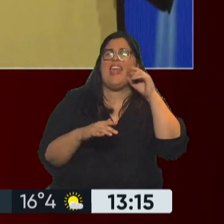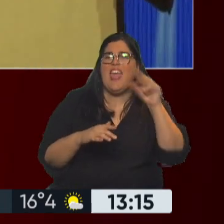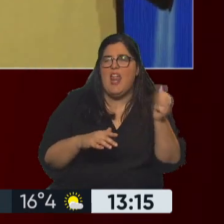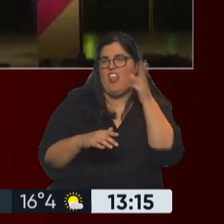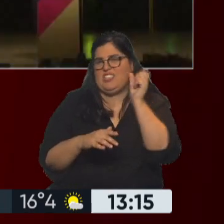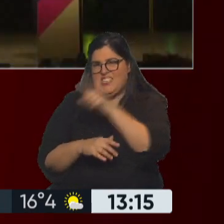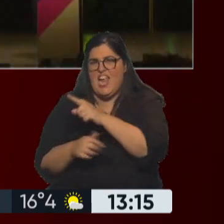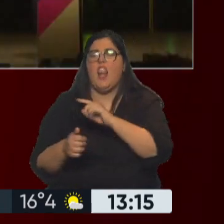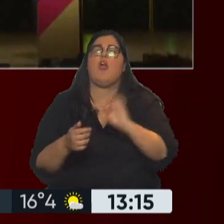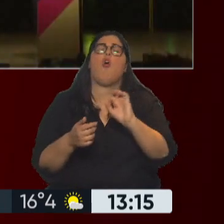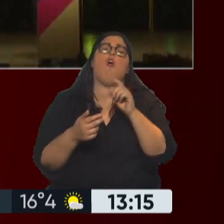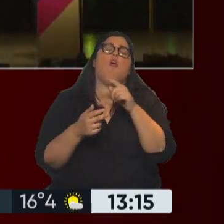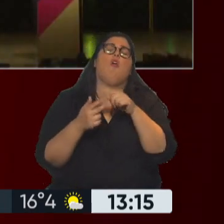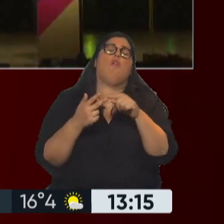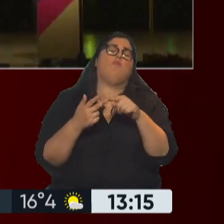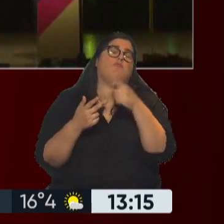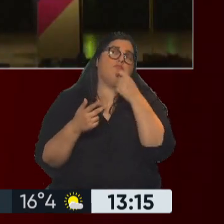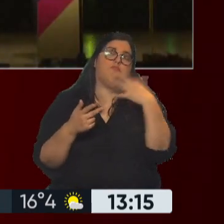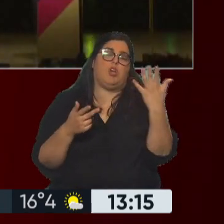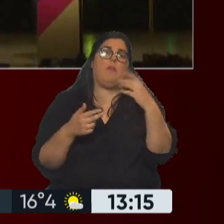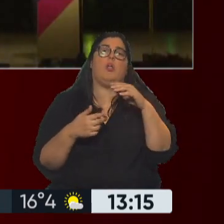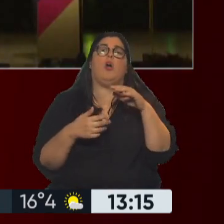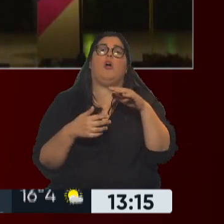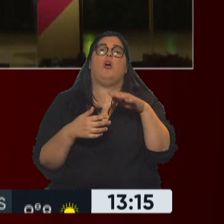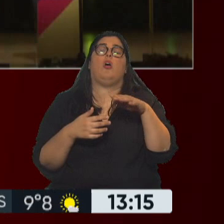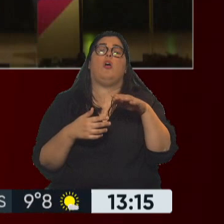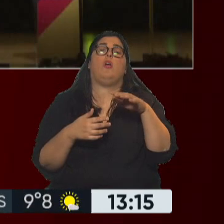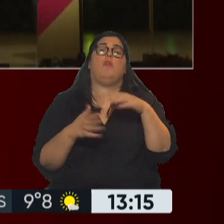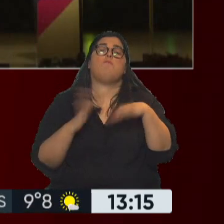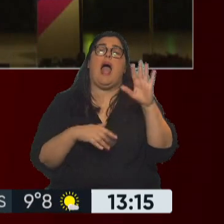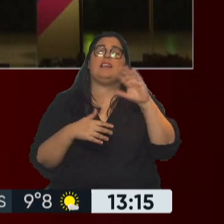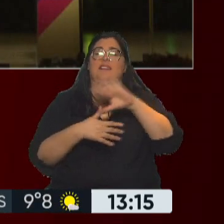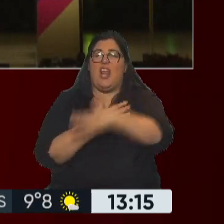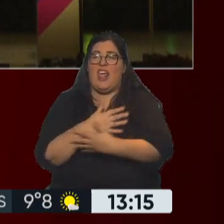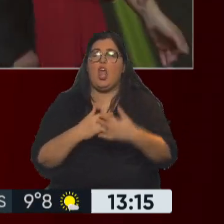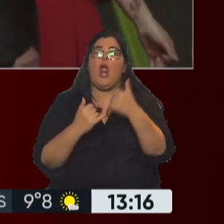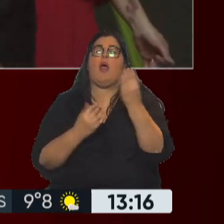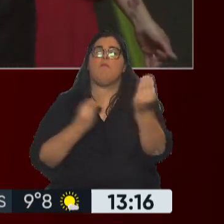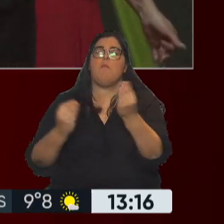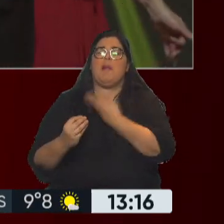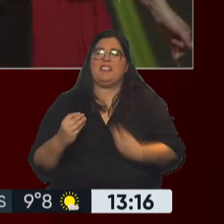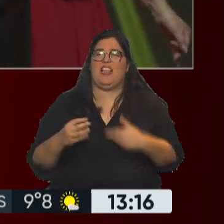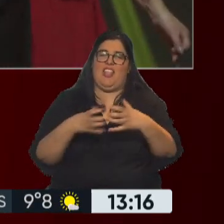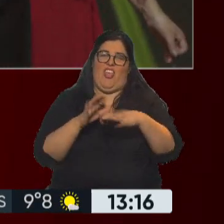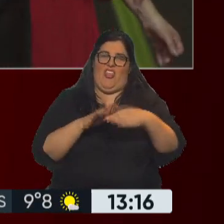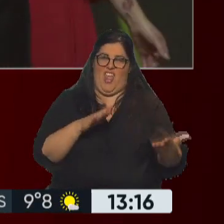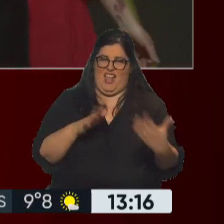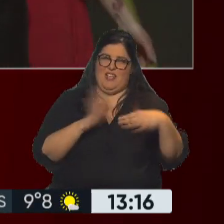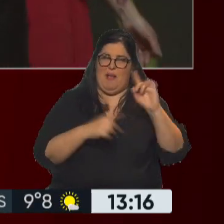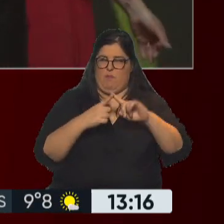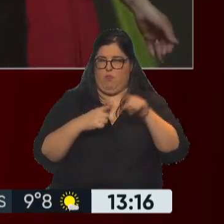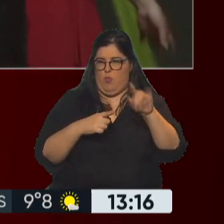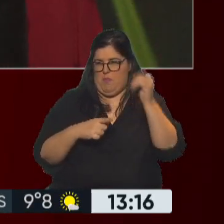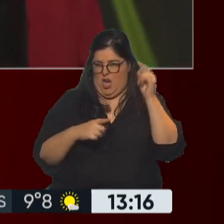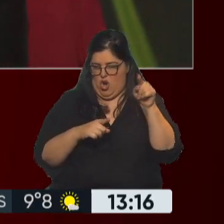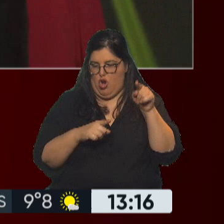Cuando estaba la mayor parte de la región gobernada por la derecha. Eso es de parte de Bolsonaro, no tanto